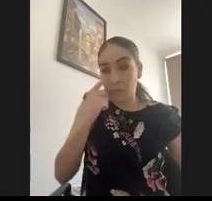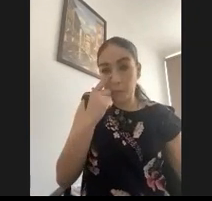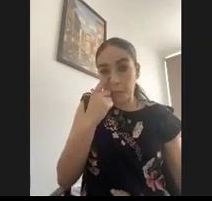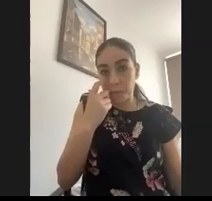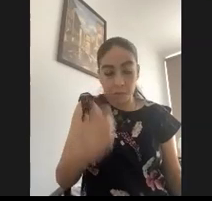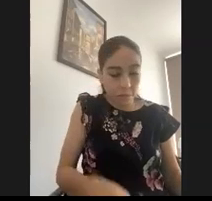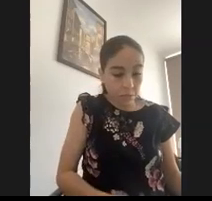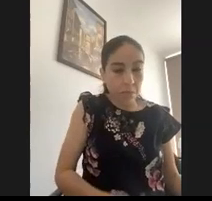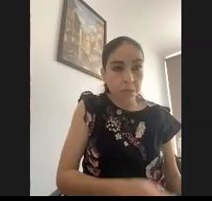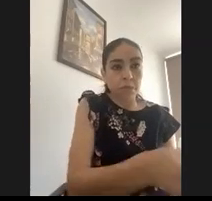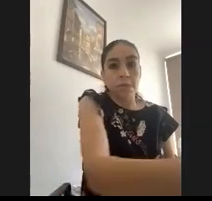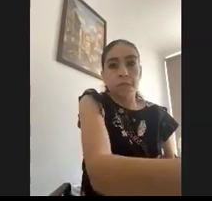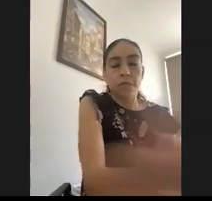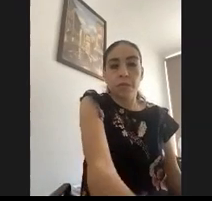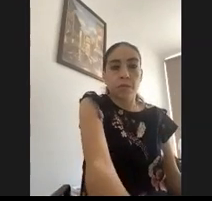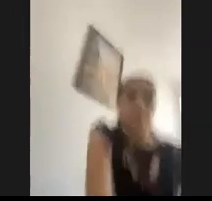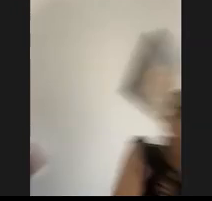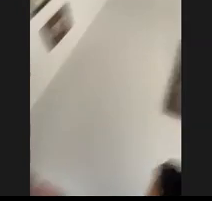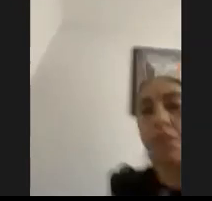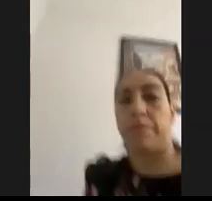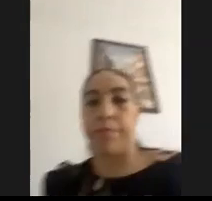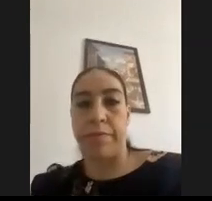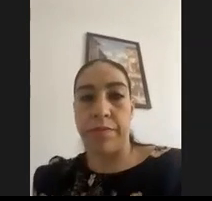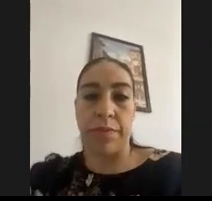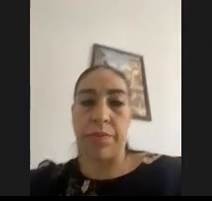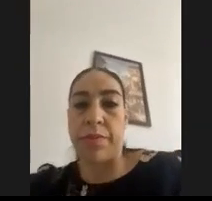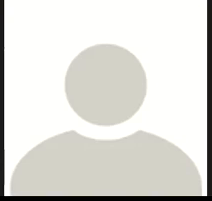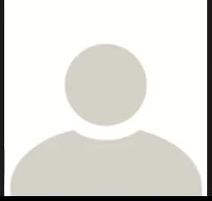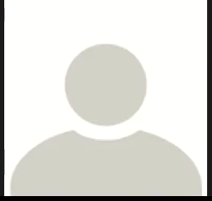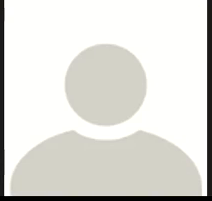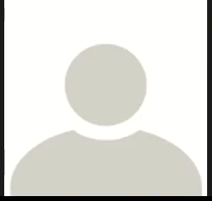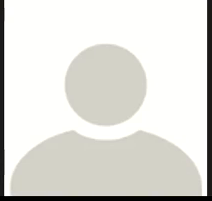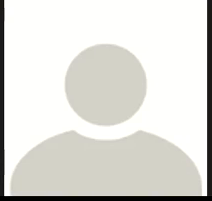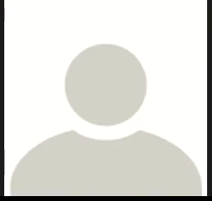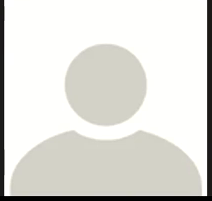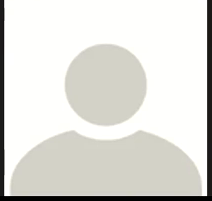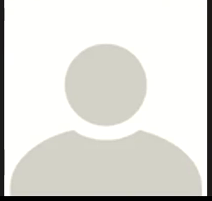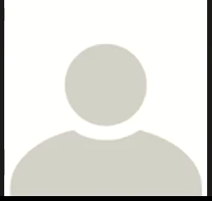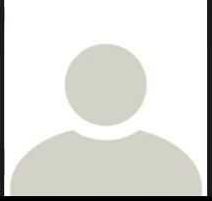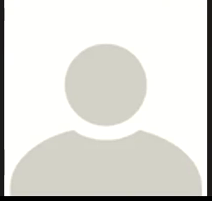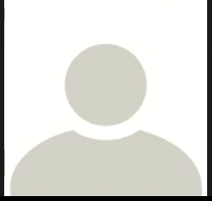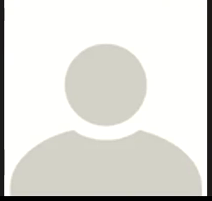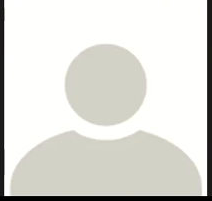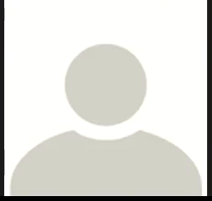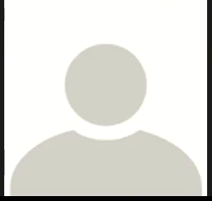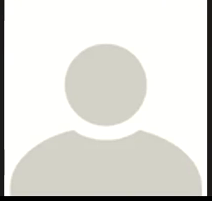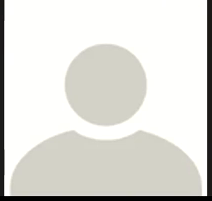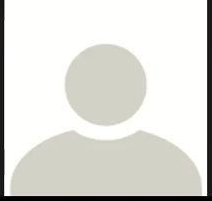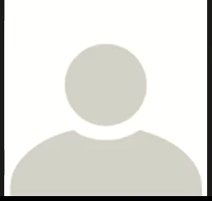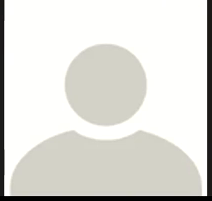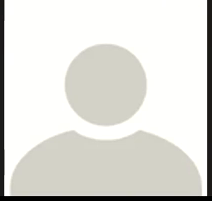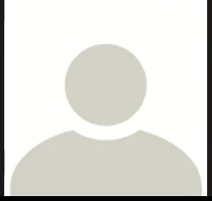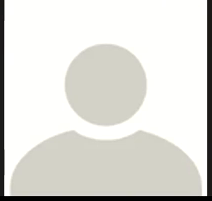en desarrollo tan grandes ni con la celeridad que se está dando la cabecera municipal. Entonces, se